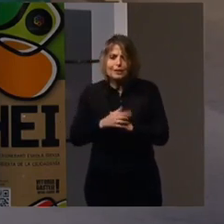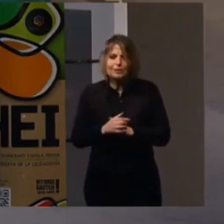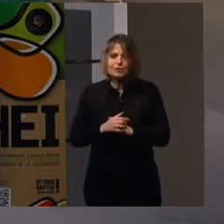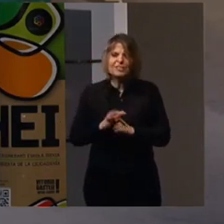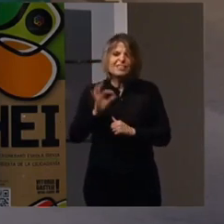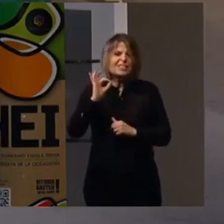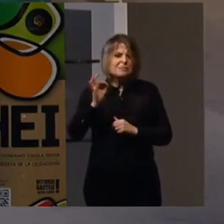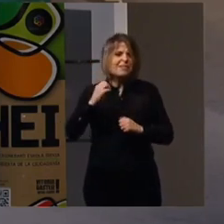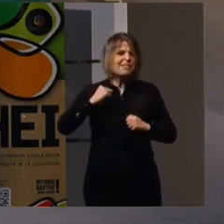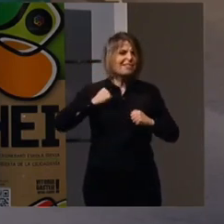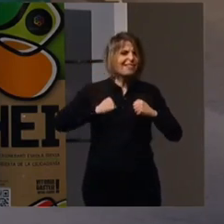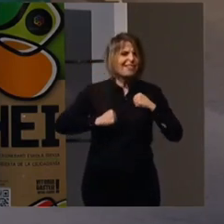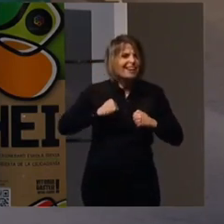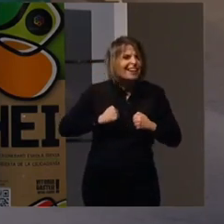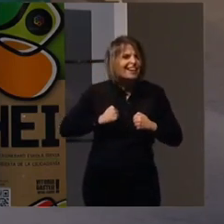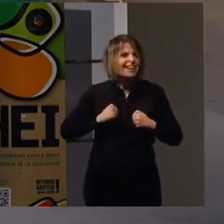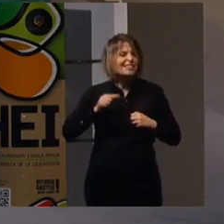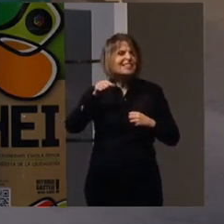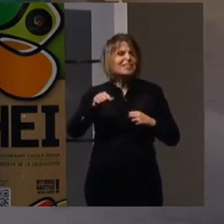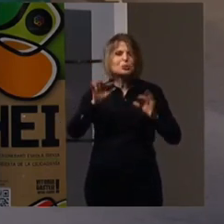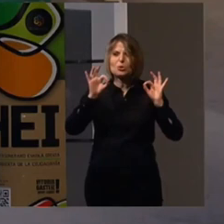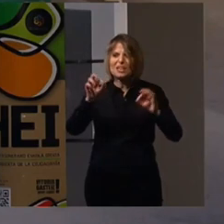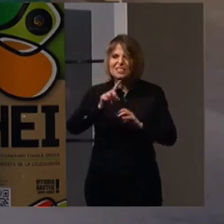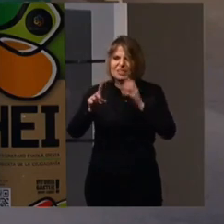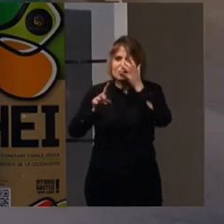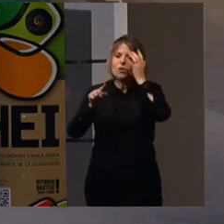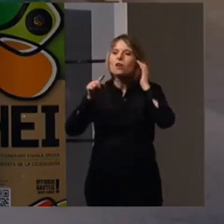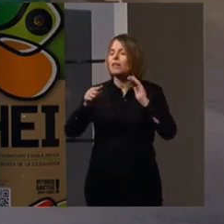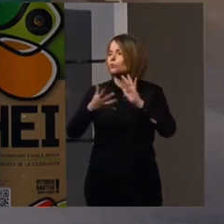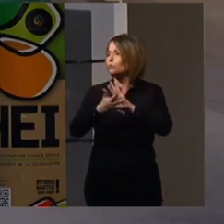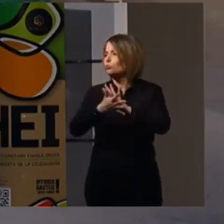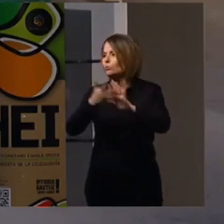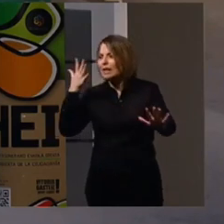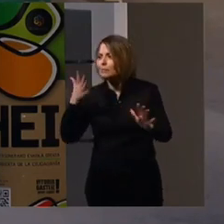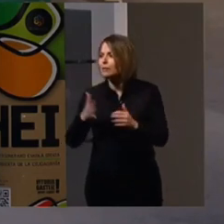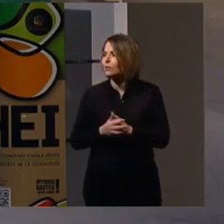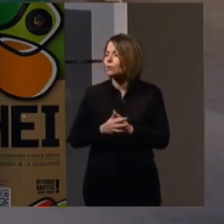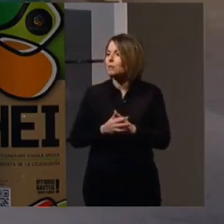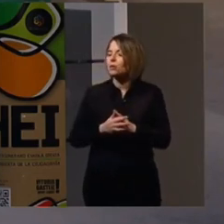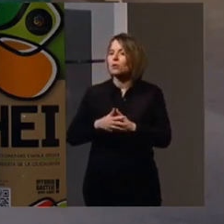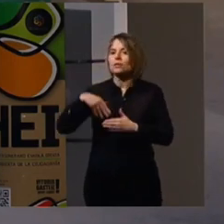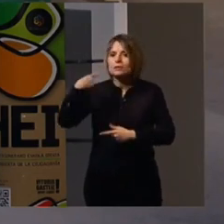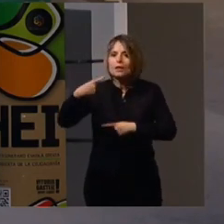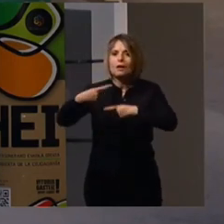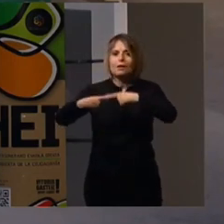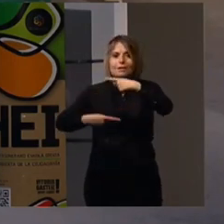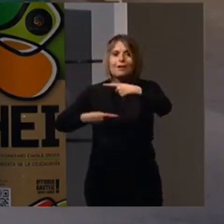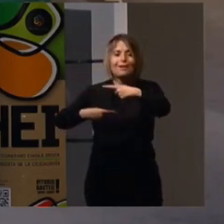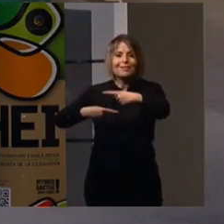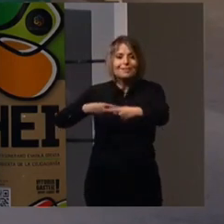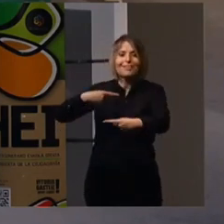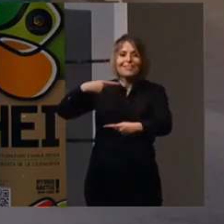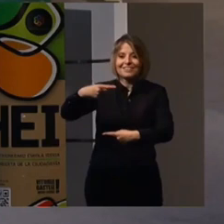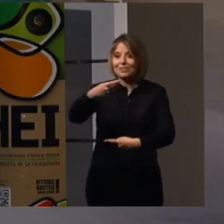verdad que nos quejamos, esto no tendría que ser así, esto va a un ritmo brutal, pero seguimos tirando. Yo creo que